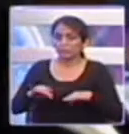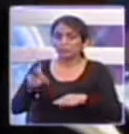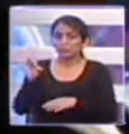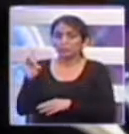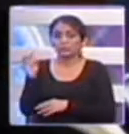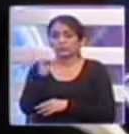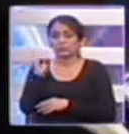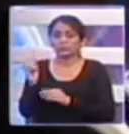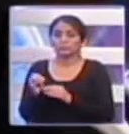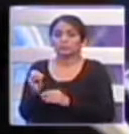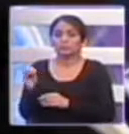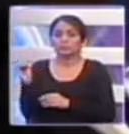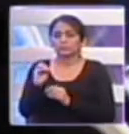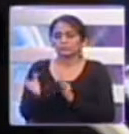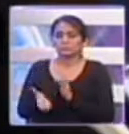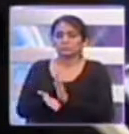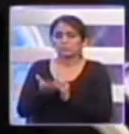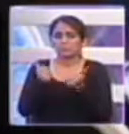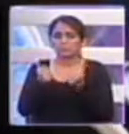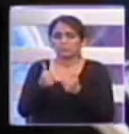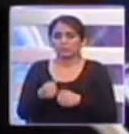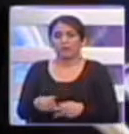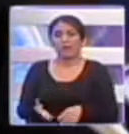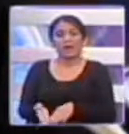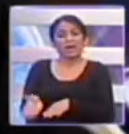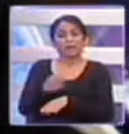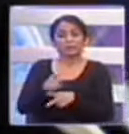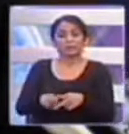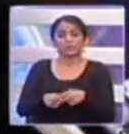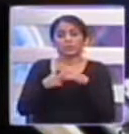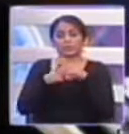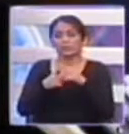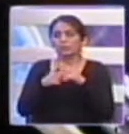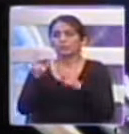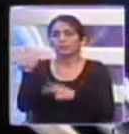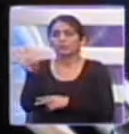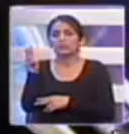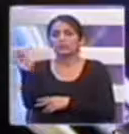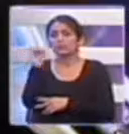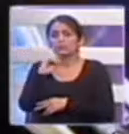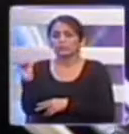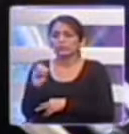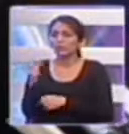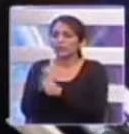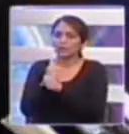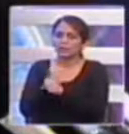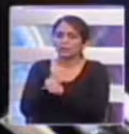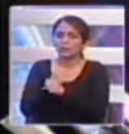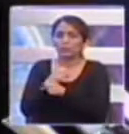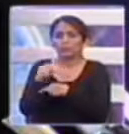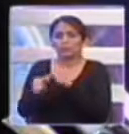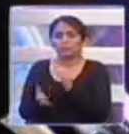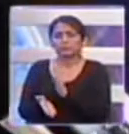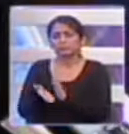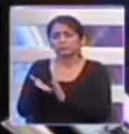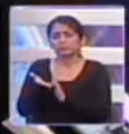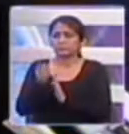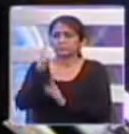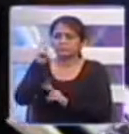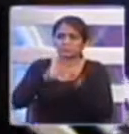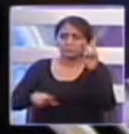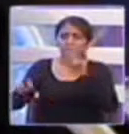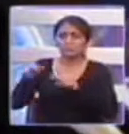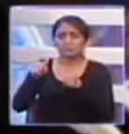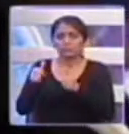empezamos la veeduría estaba al 36% de avance de obra. Hemos observado que si ha habido una ejecución oportuna, hemos